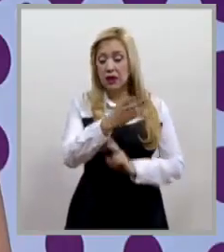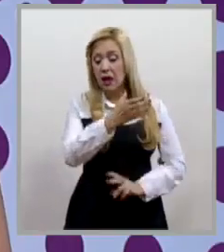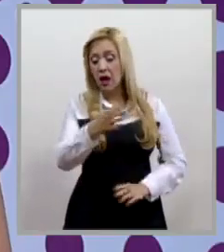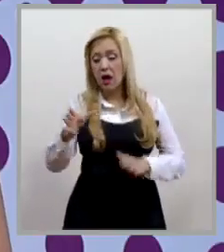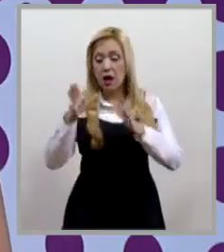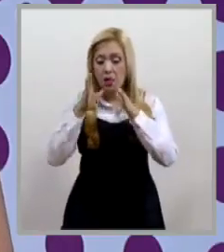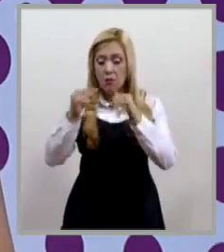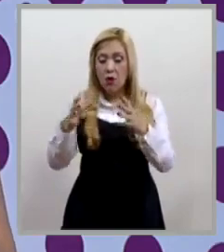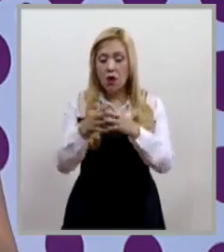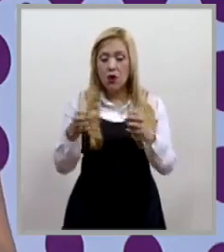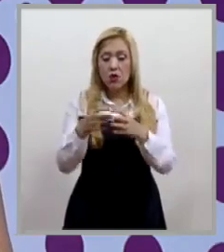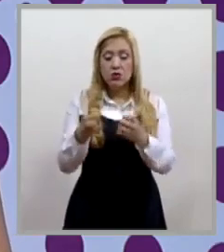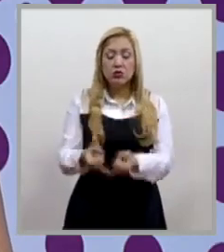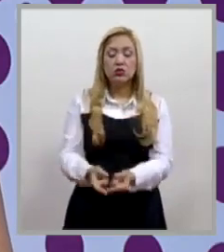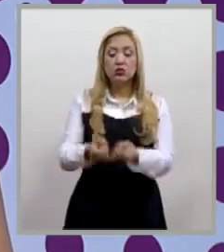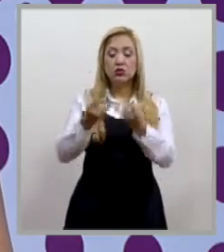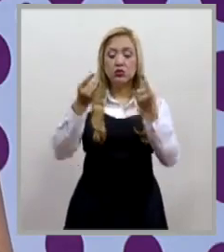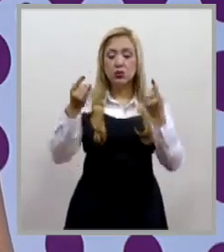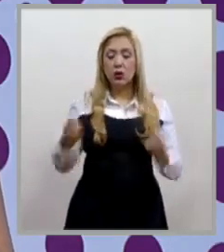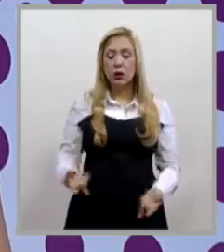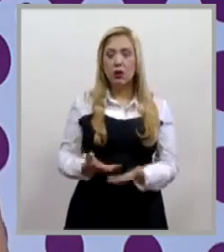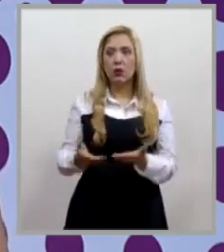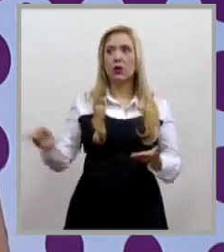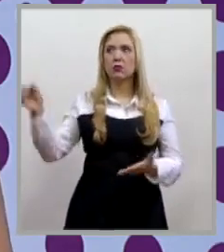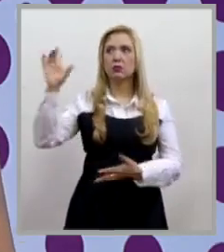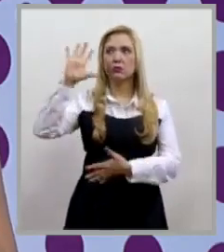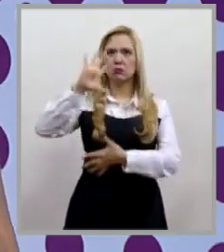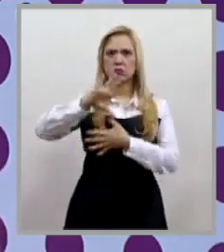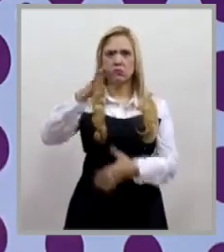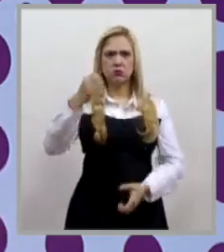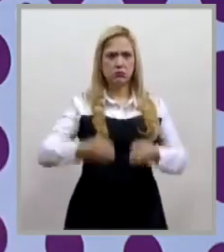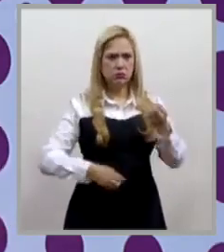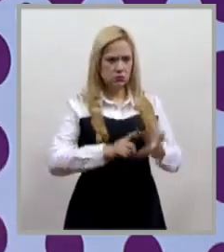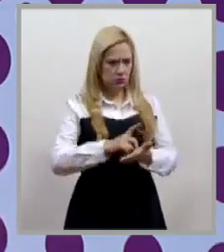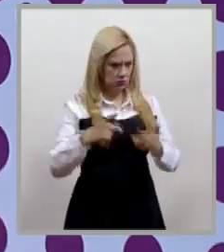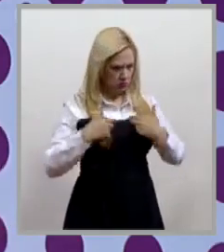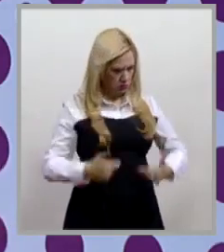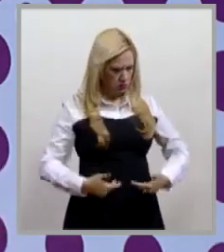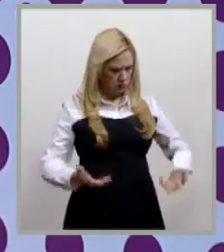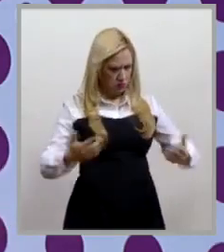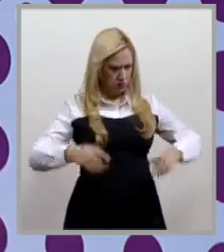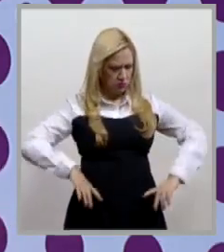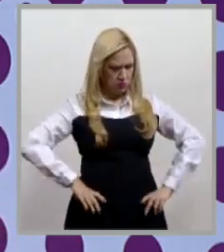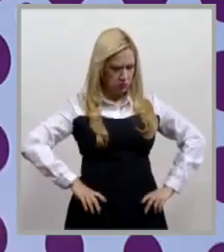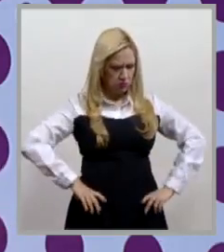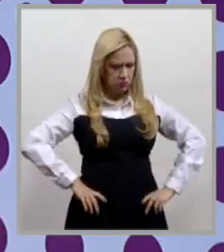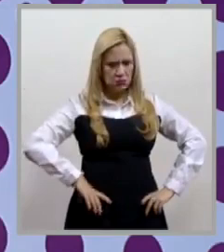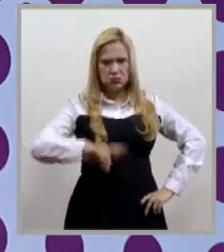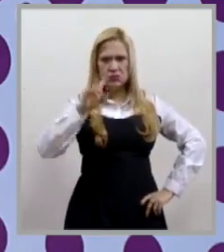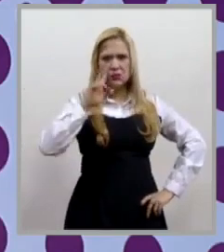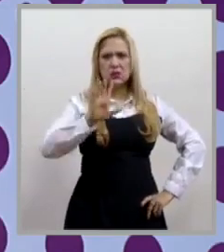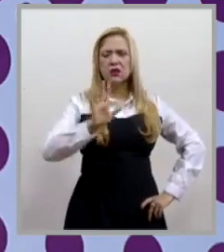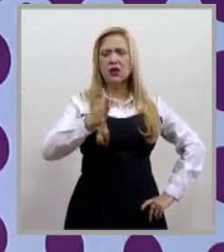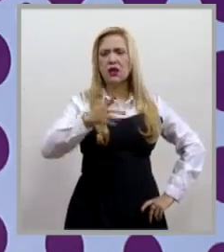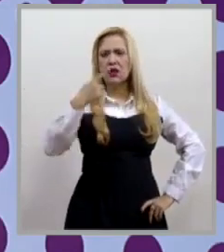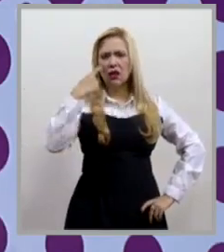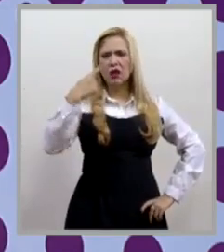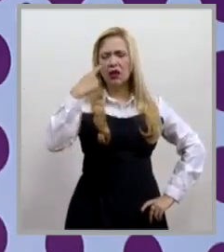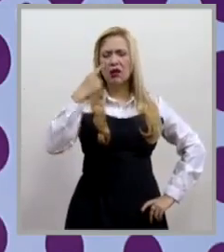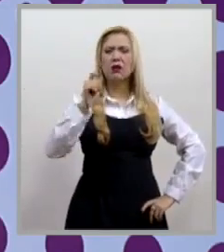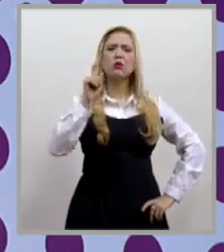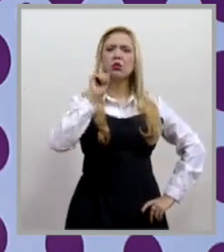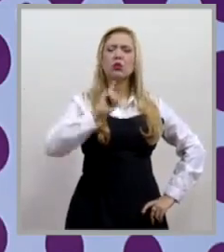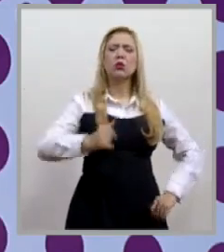Derechos Humanos como prácticas recurrentes donde, pues a pesar de que ya existían patrones, ¿no? Donde las mujeres